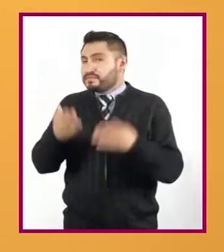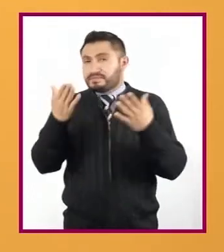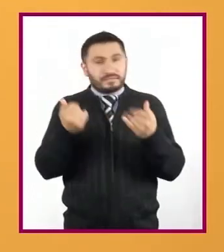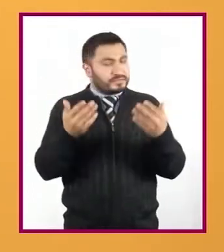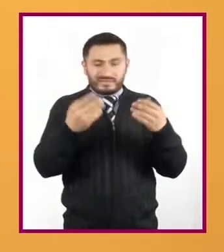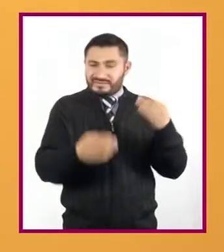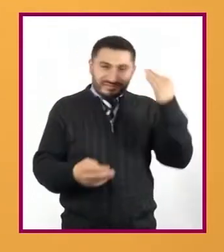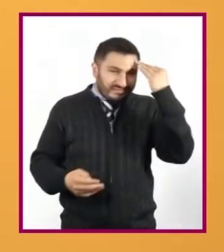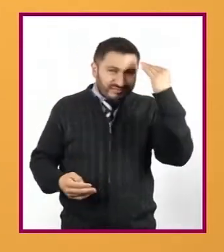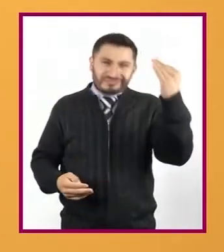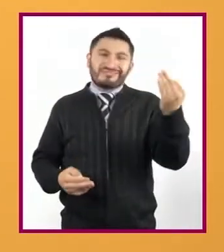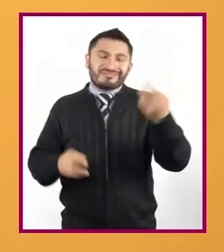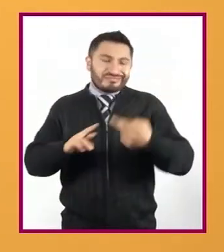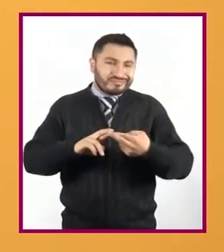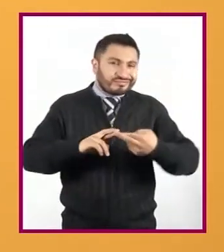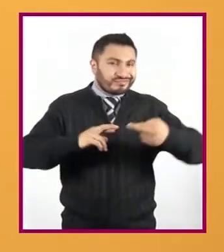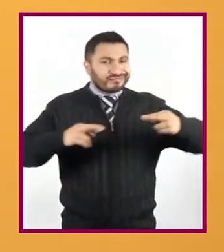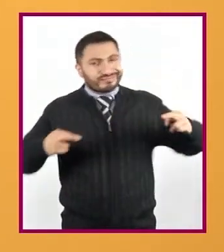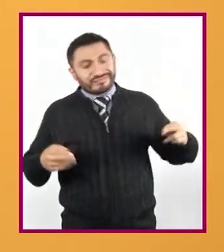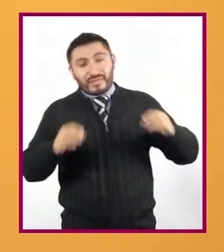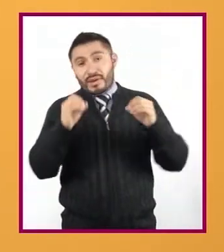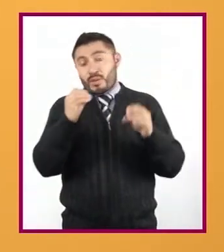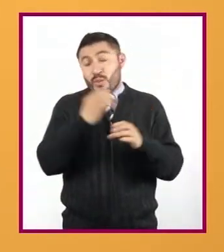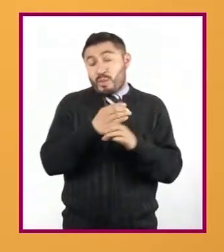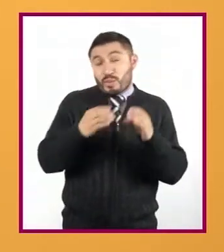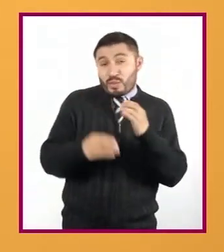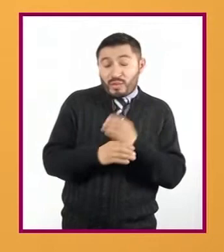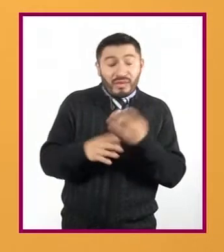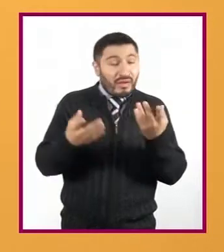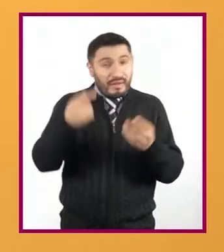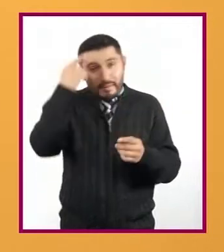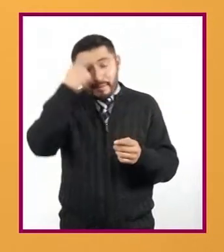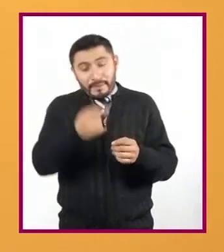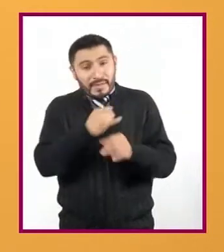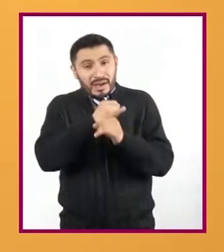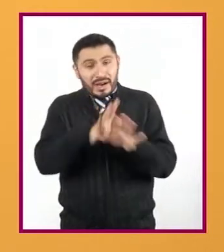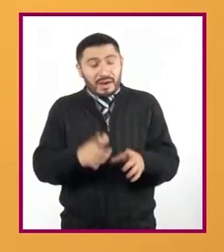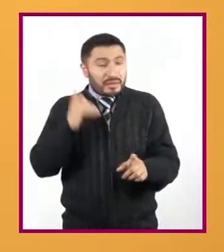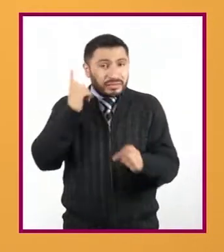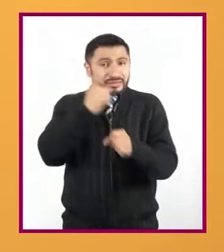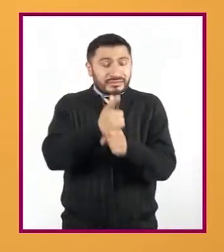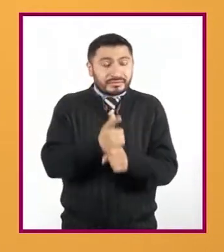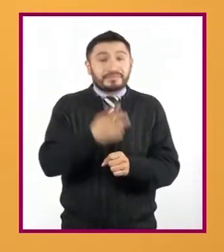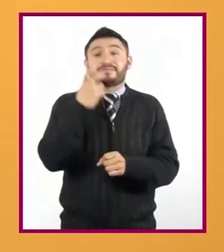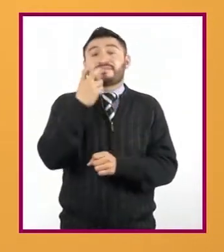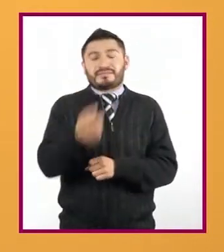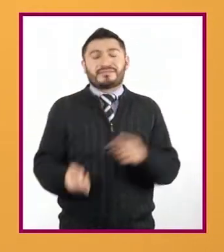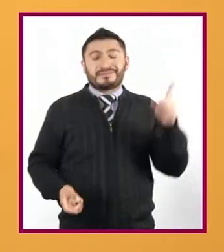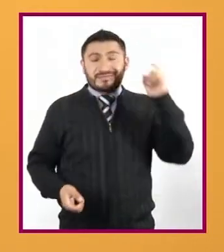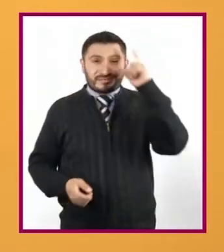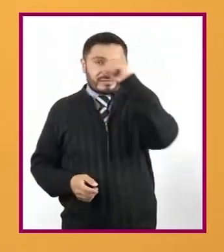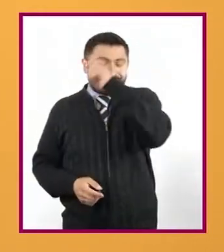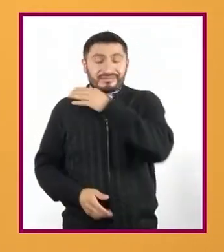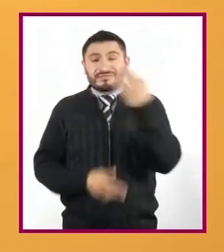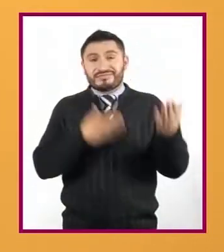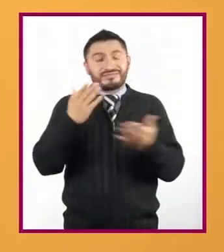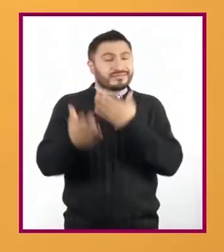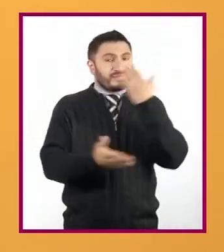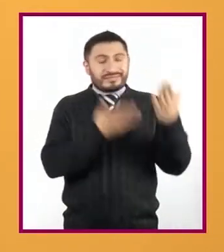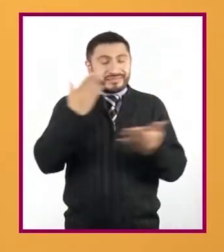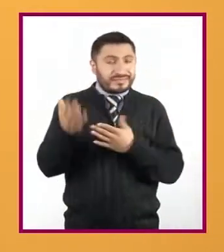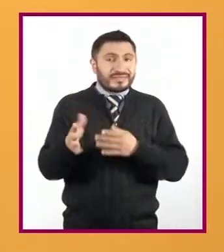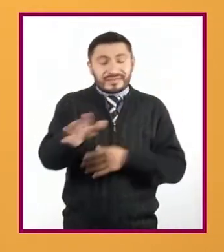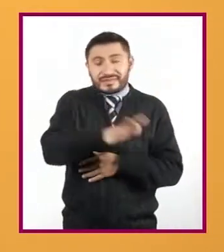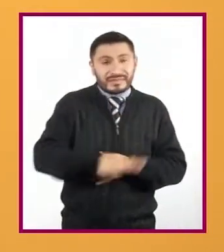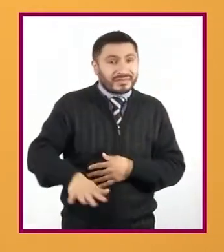el tiempo, los recursos o los medios para la obtención de datos, y esto dificulta estudiar una